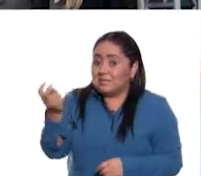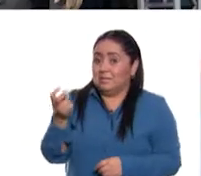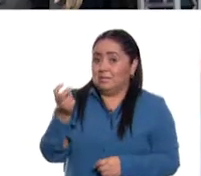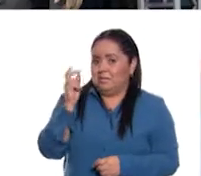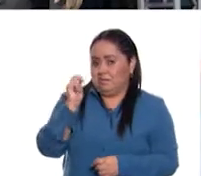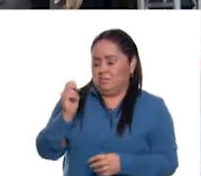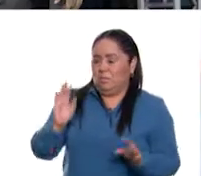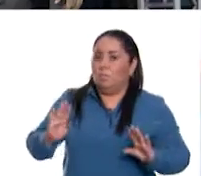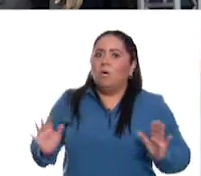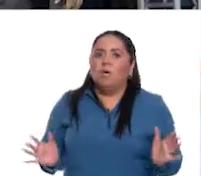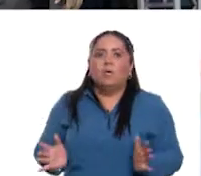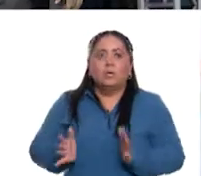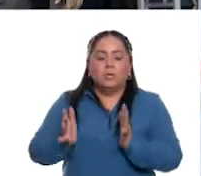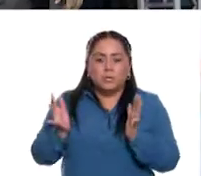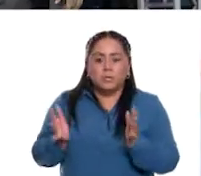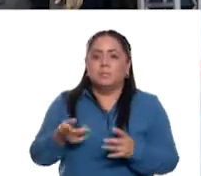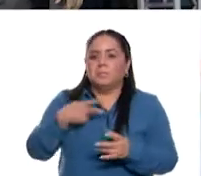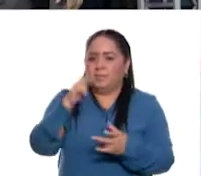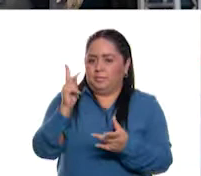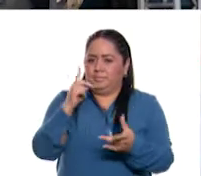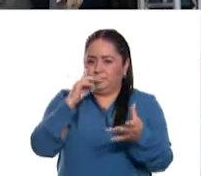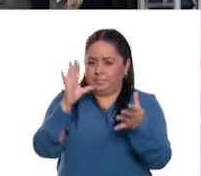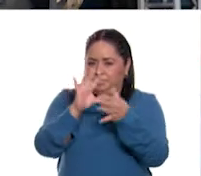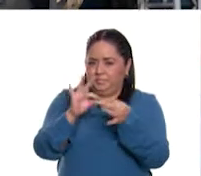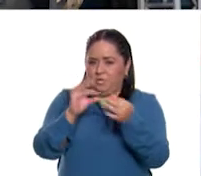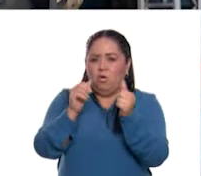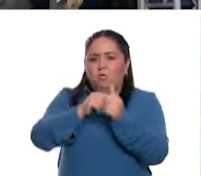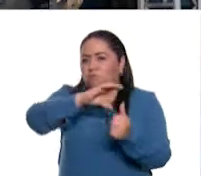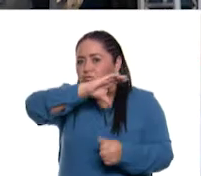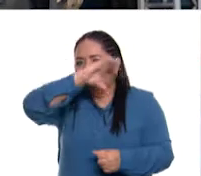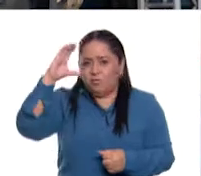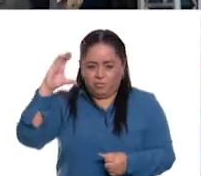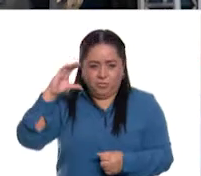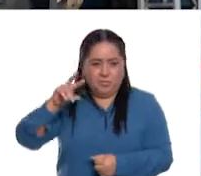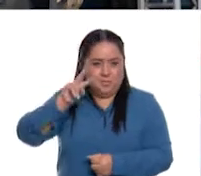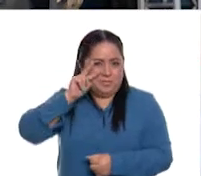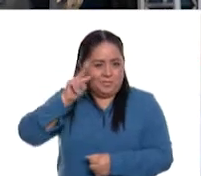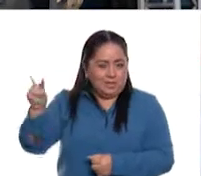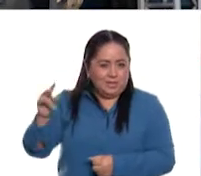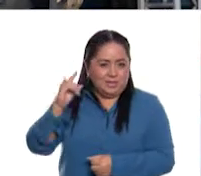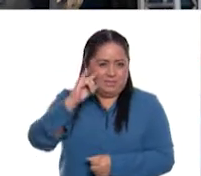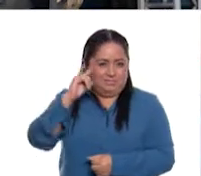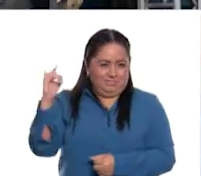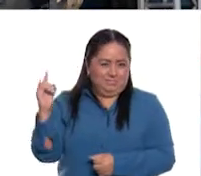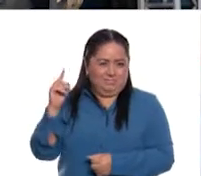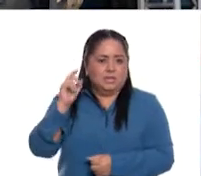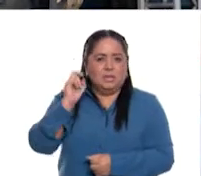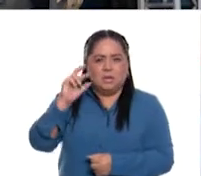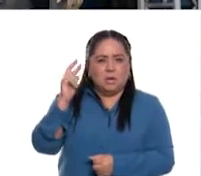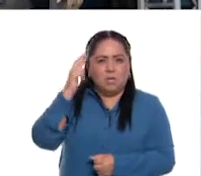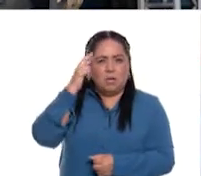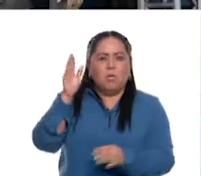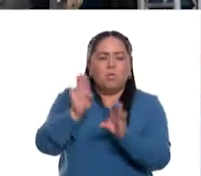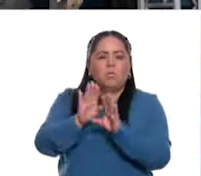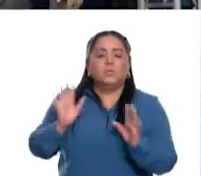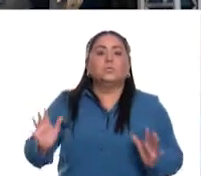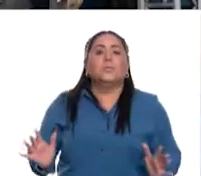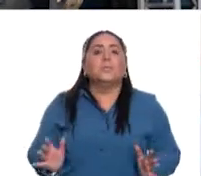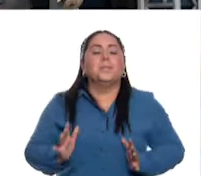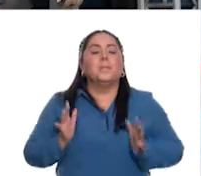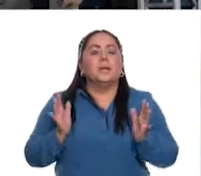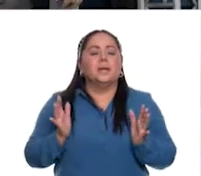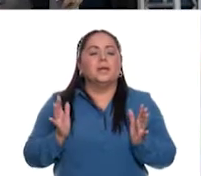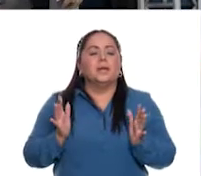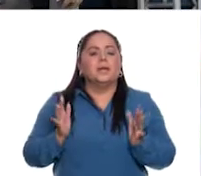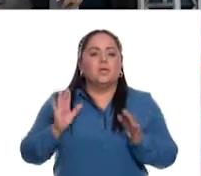eso es el asombro. Les explicaré con una imagen, ¿de acuerdo? Es como si la sorpresa